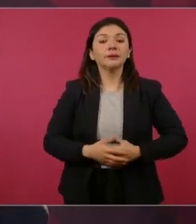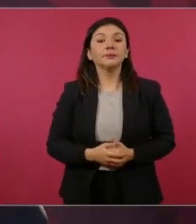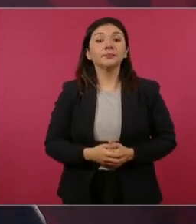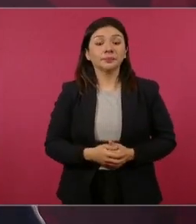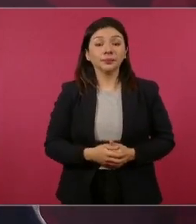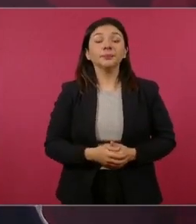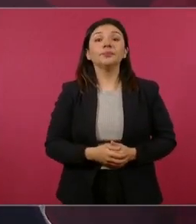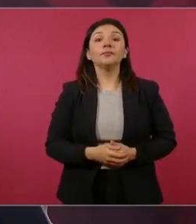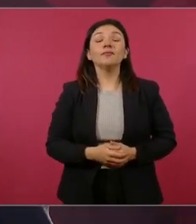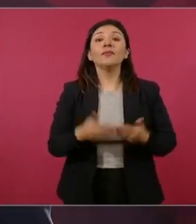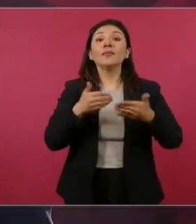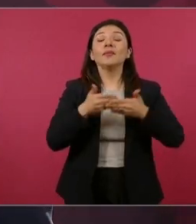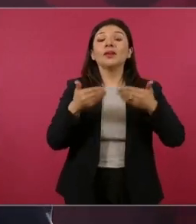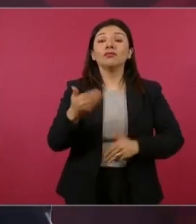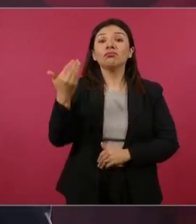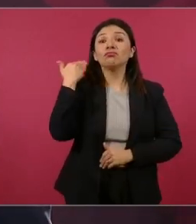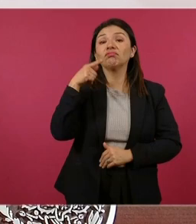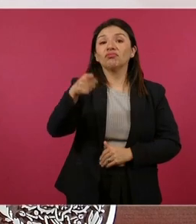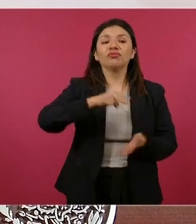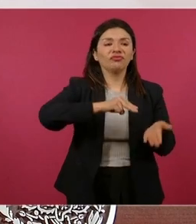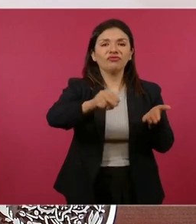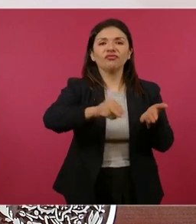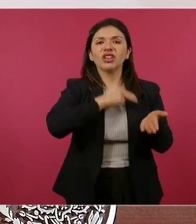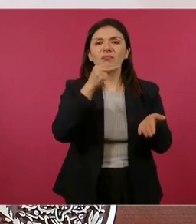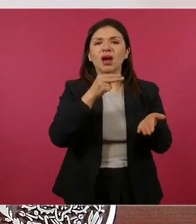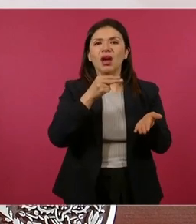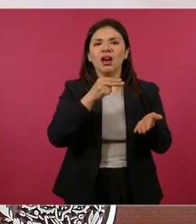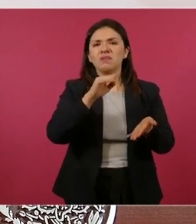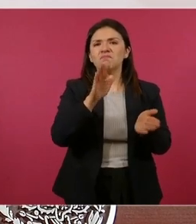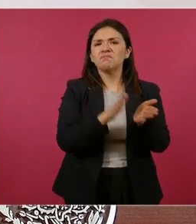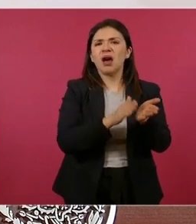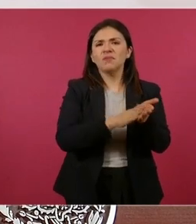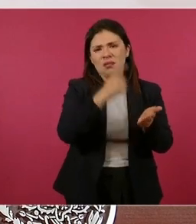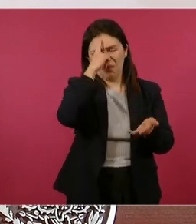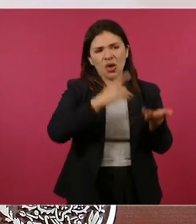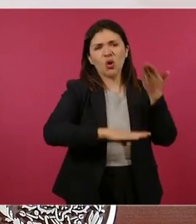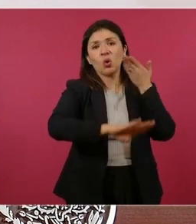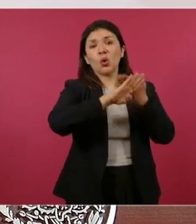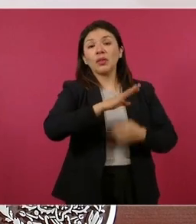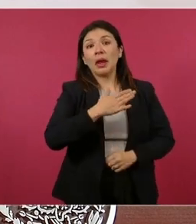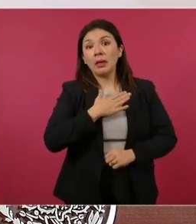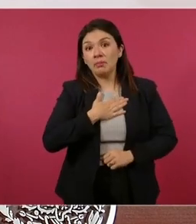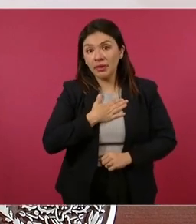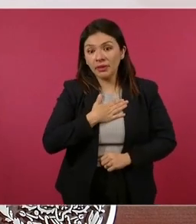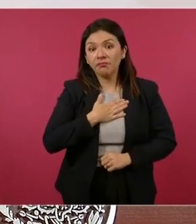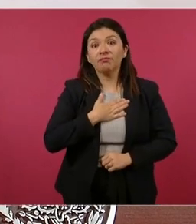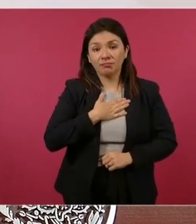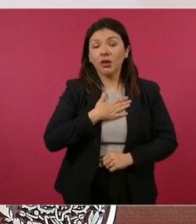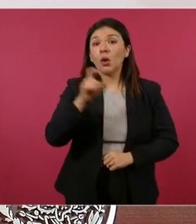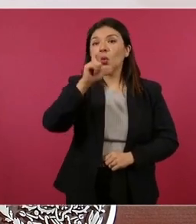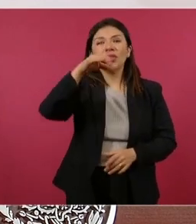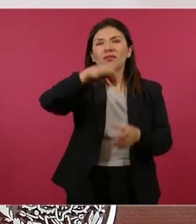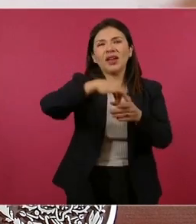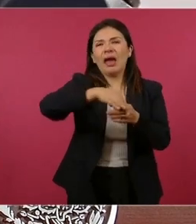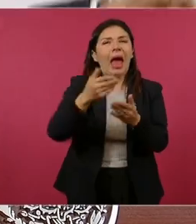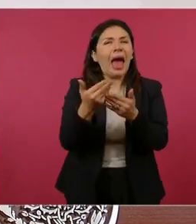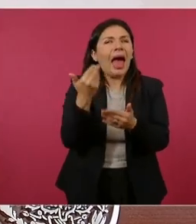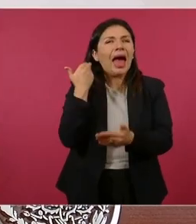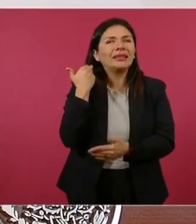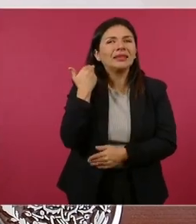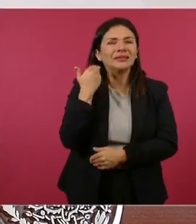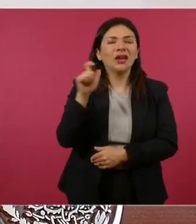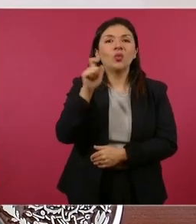Y ahora firmaron un documento, ¿no?, contra mía, antes de la elección, cuando se